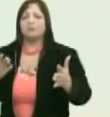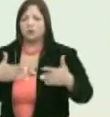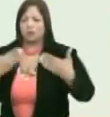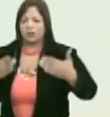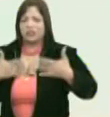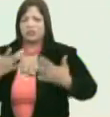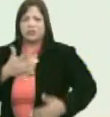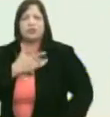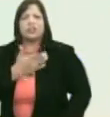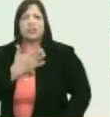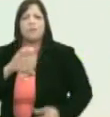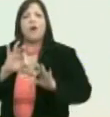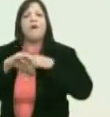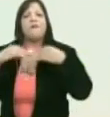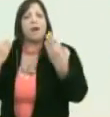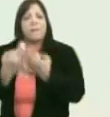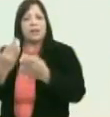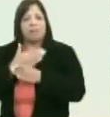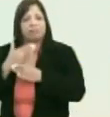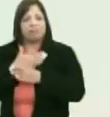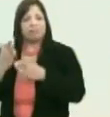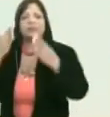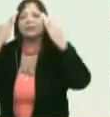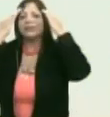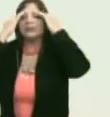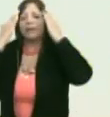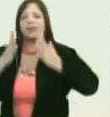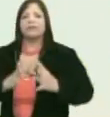sentimos en familia de saber que